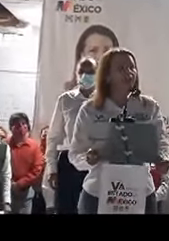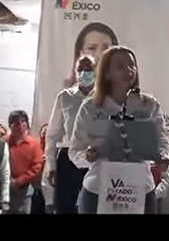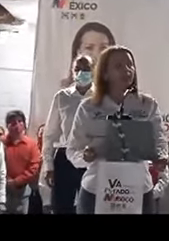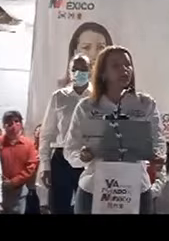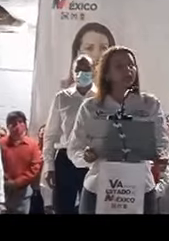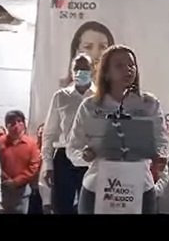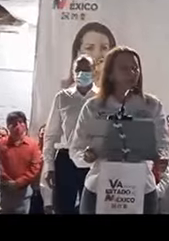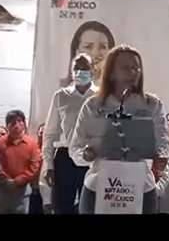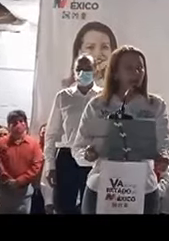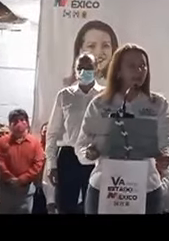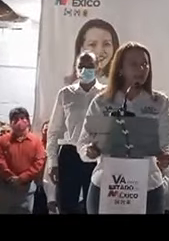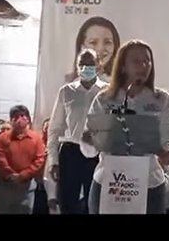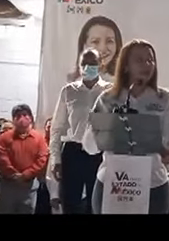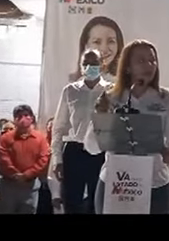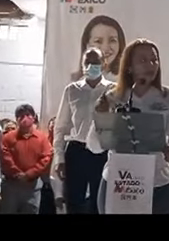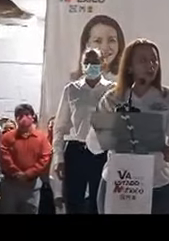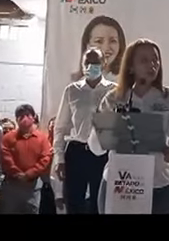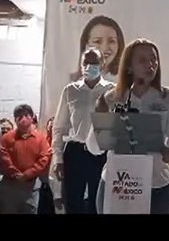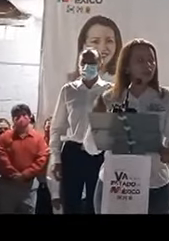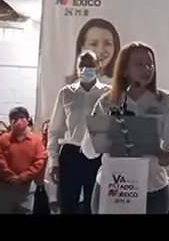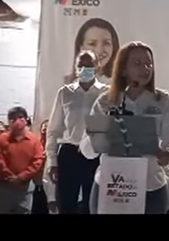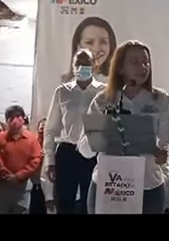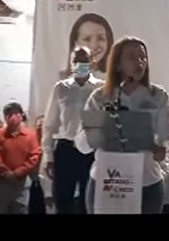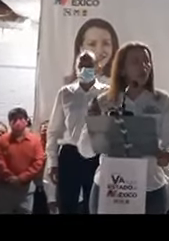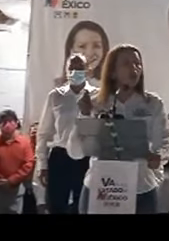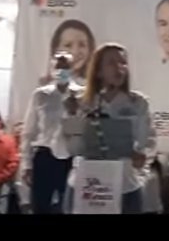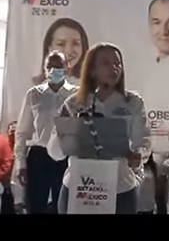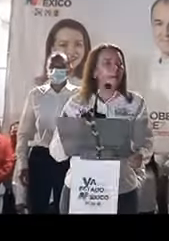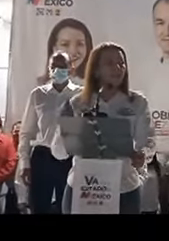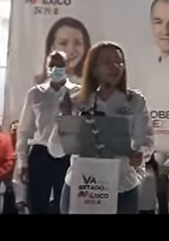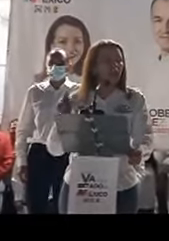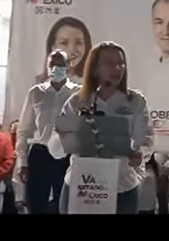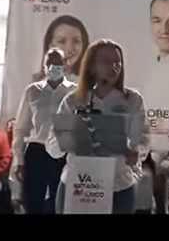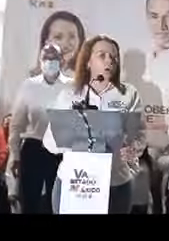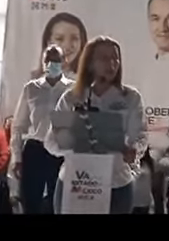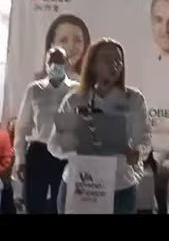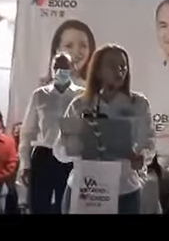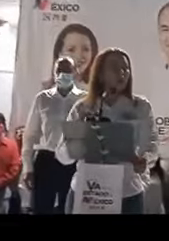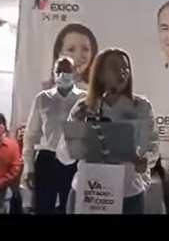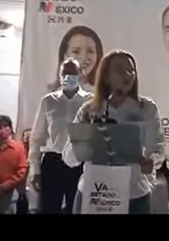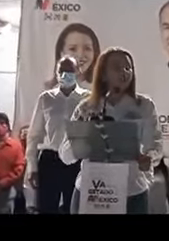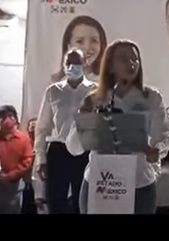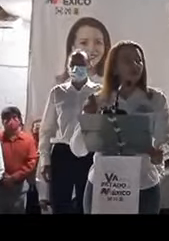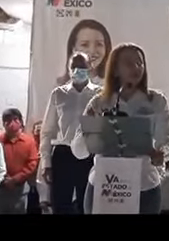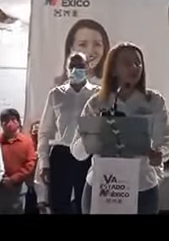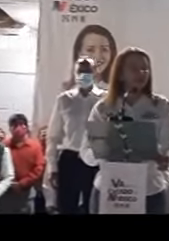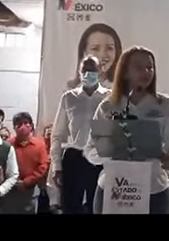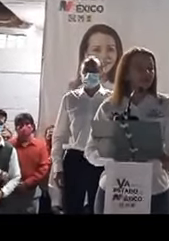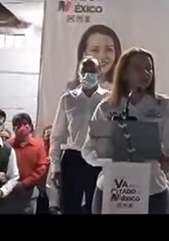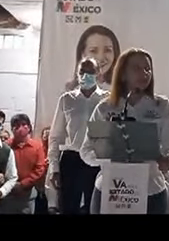ganar, trabajar de la mano con ustedes como siempre lo he hecho. No me